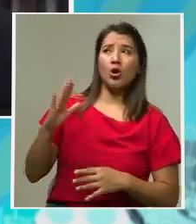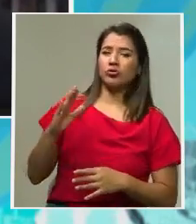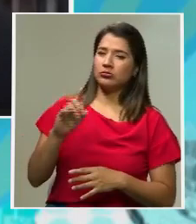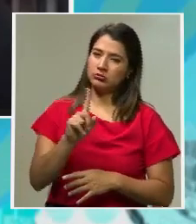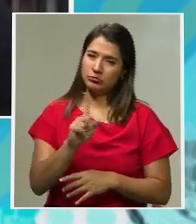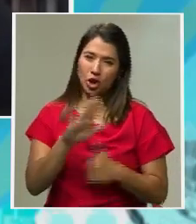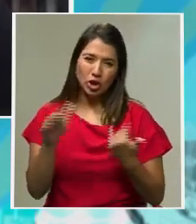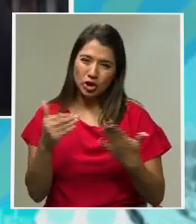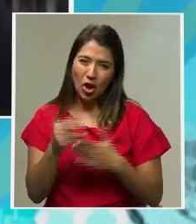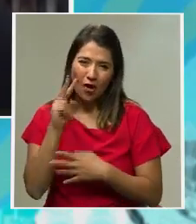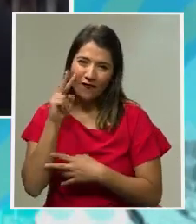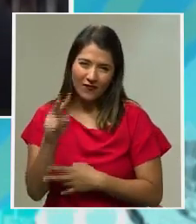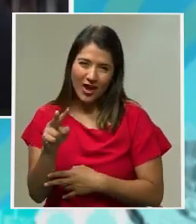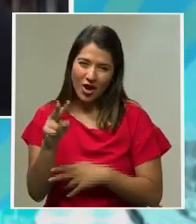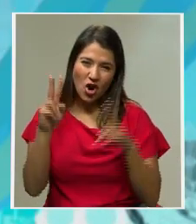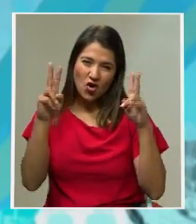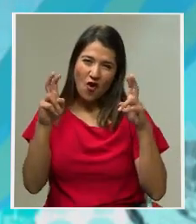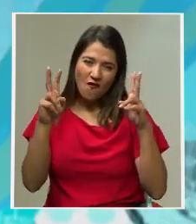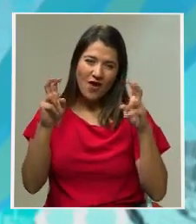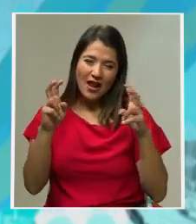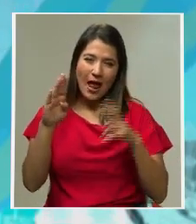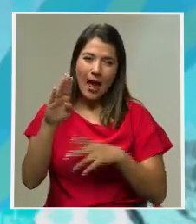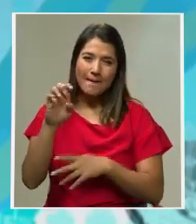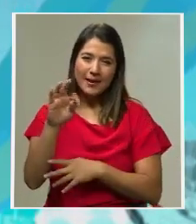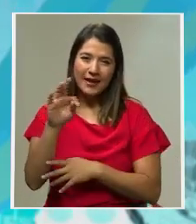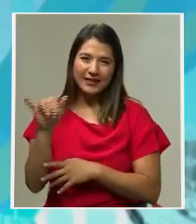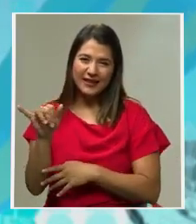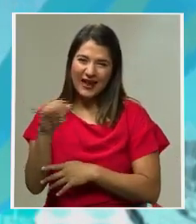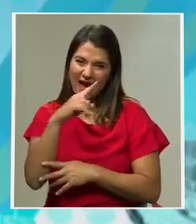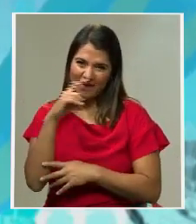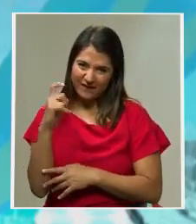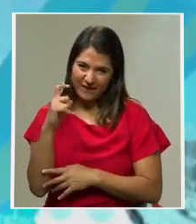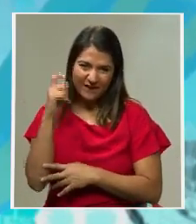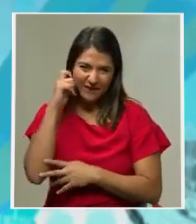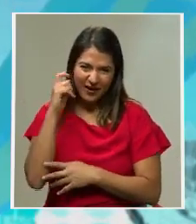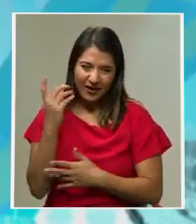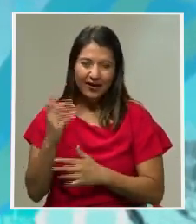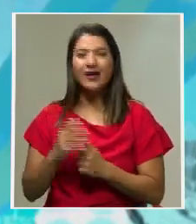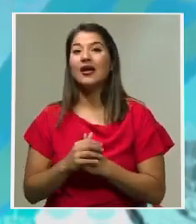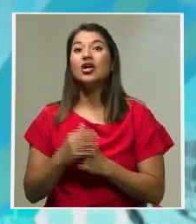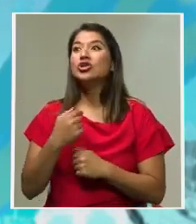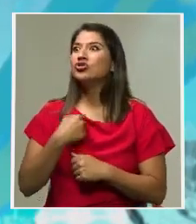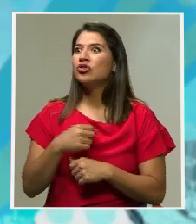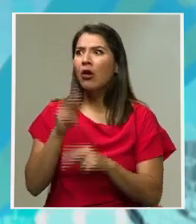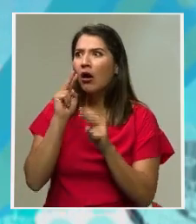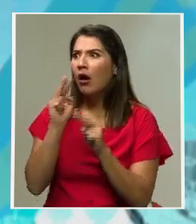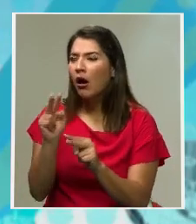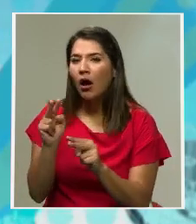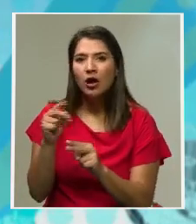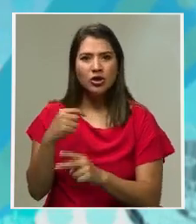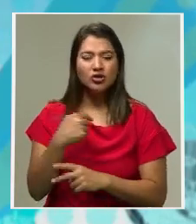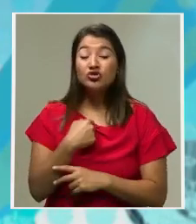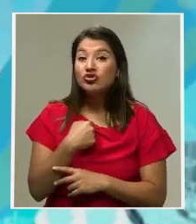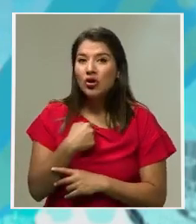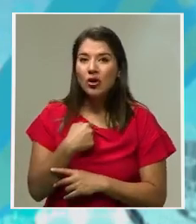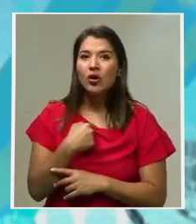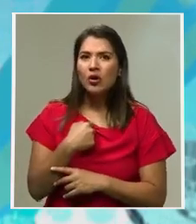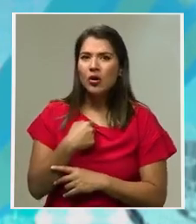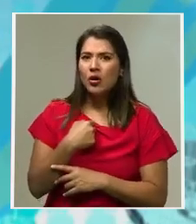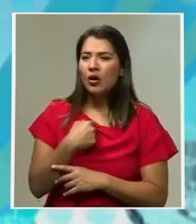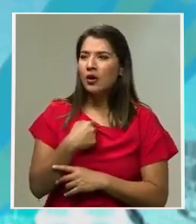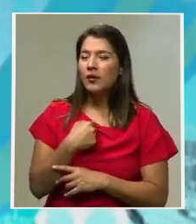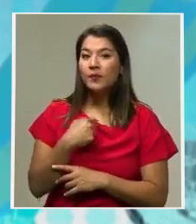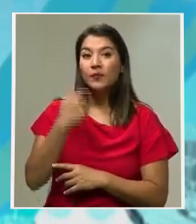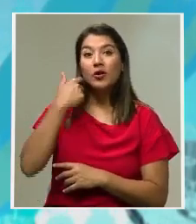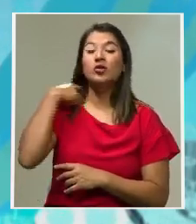Fea, y está en Netflix, por cierto. Yo me hice adicta, me hice especialista, inclusive en Betty la Fea. Escribí